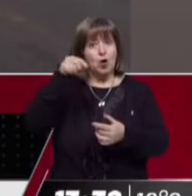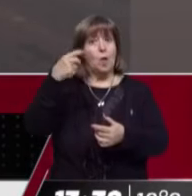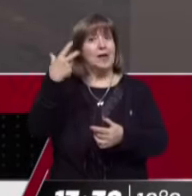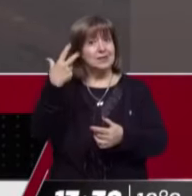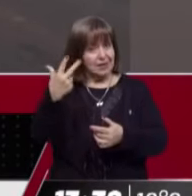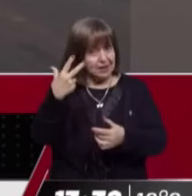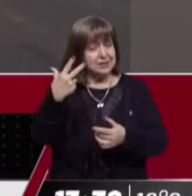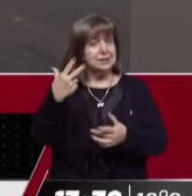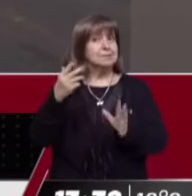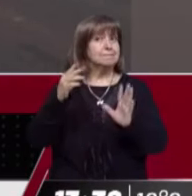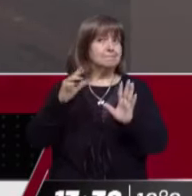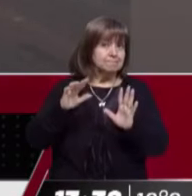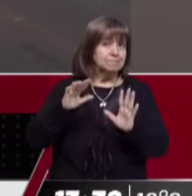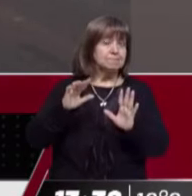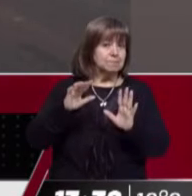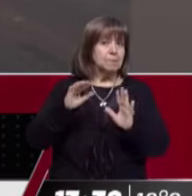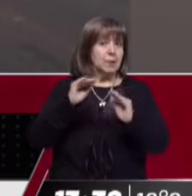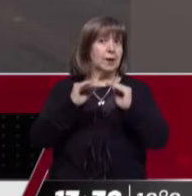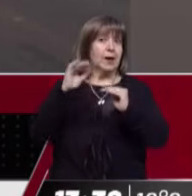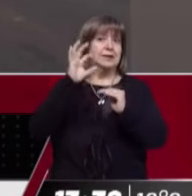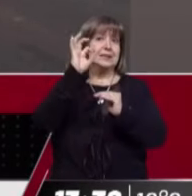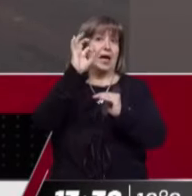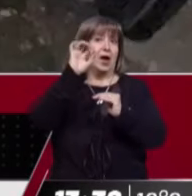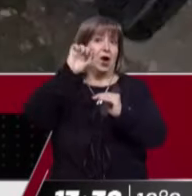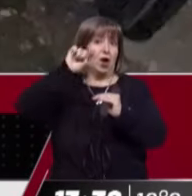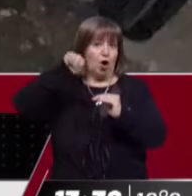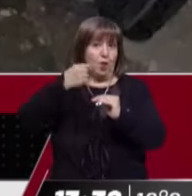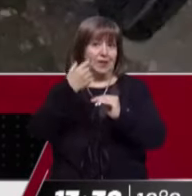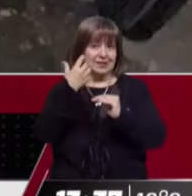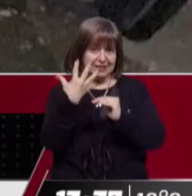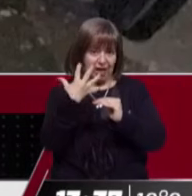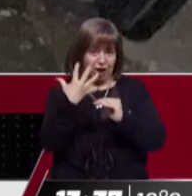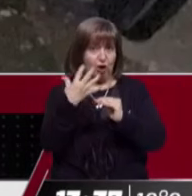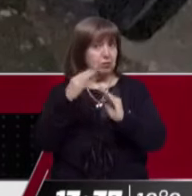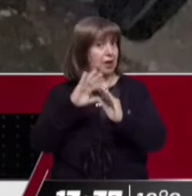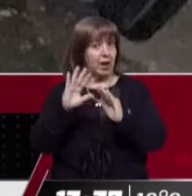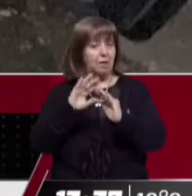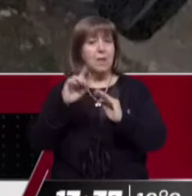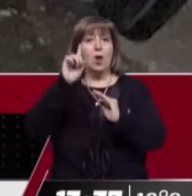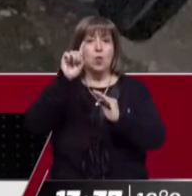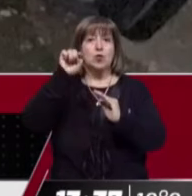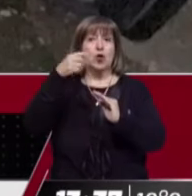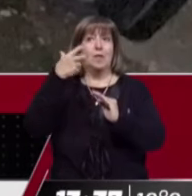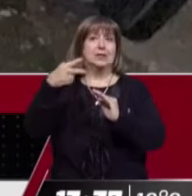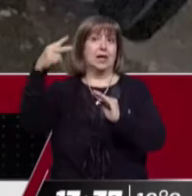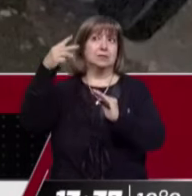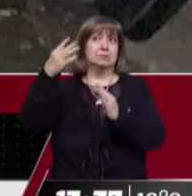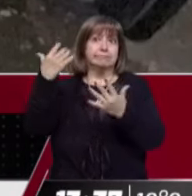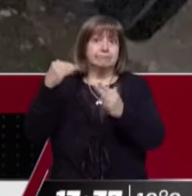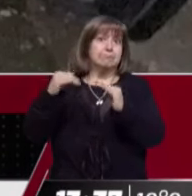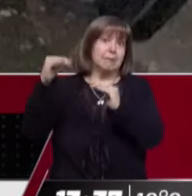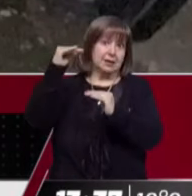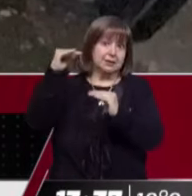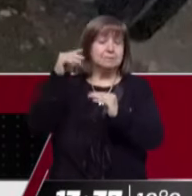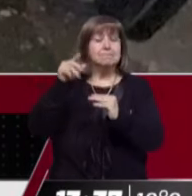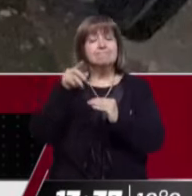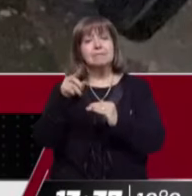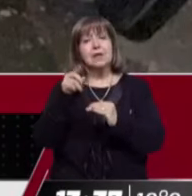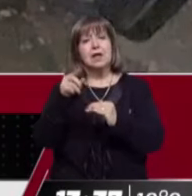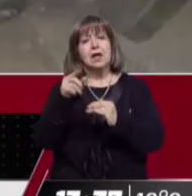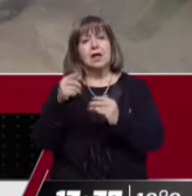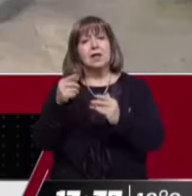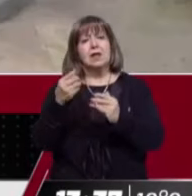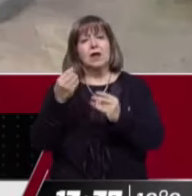sea, un número muy por encima de lo permitido que la legislación nos permite en la provincia, ¿cierto? Recordamos que hay una